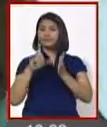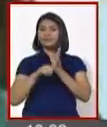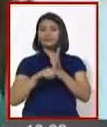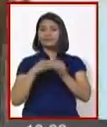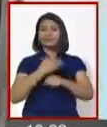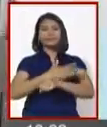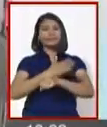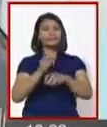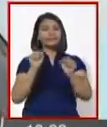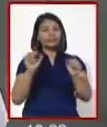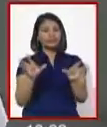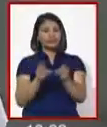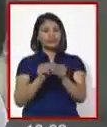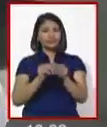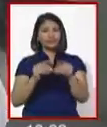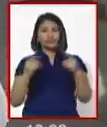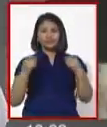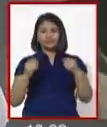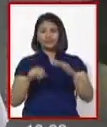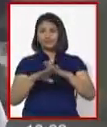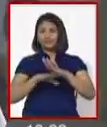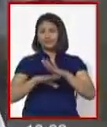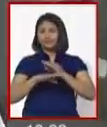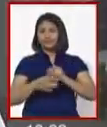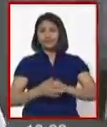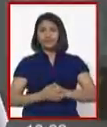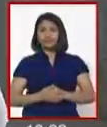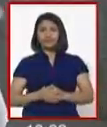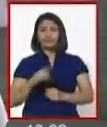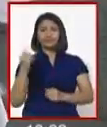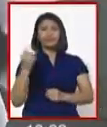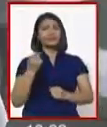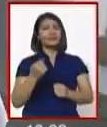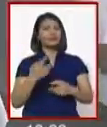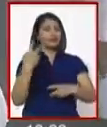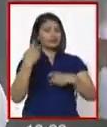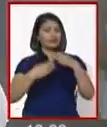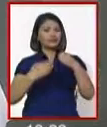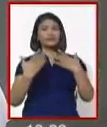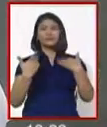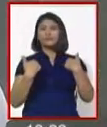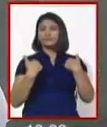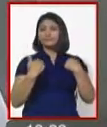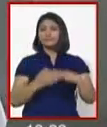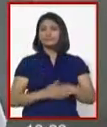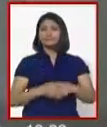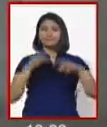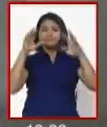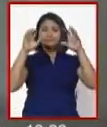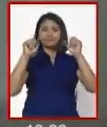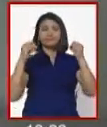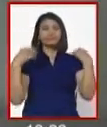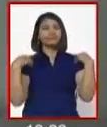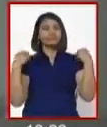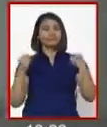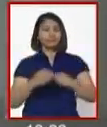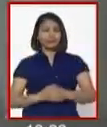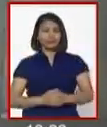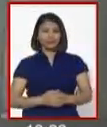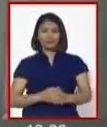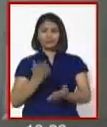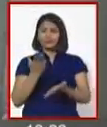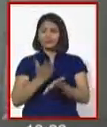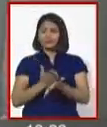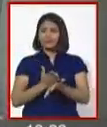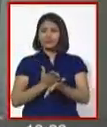próximas horas podamos reunirnos y tratar el tema de fondo, lo que es sobre todo la crisis, que ustedes son testigos, la crisis del sistema de salud y que son los